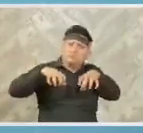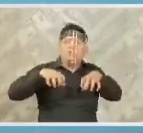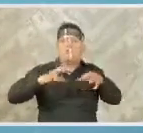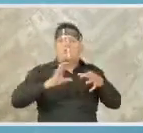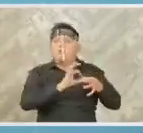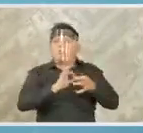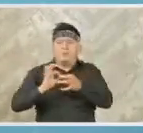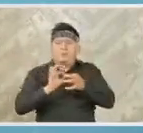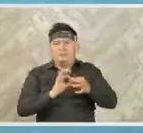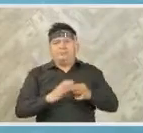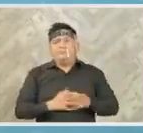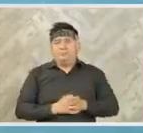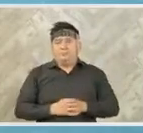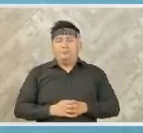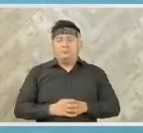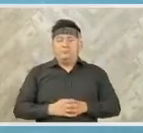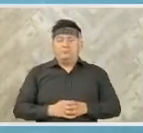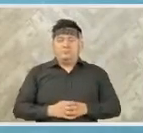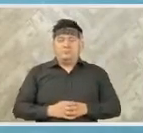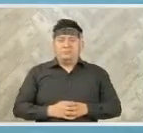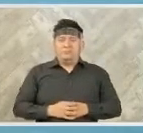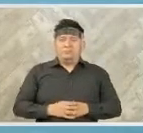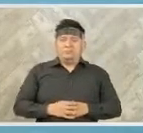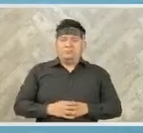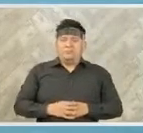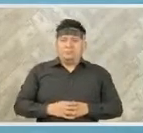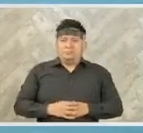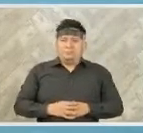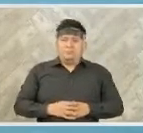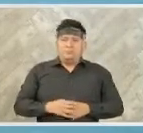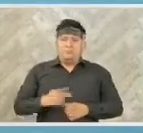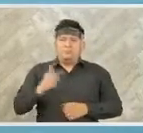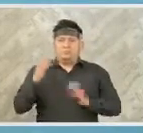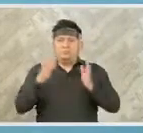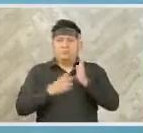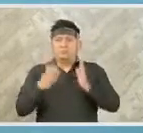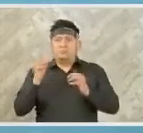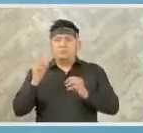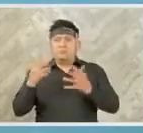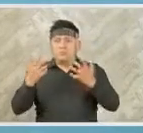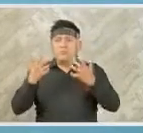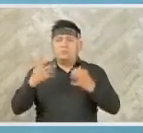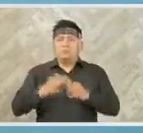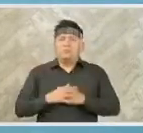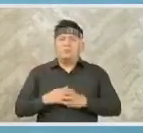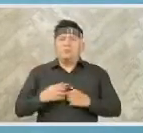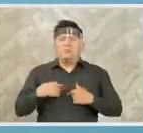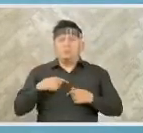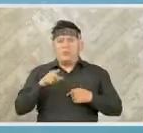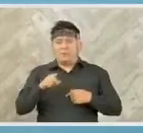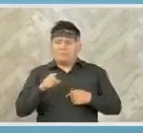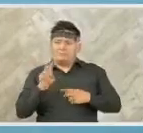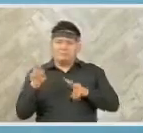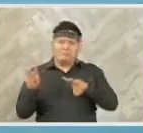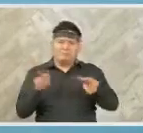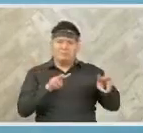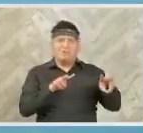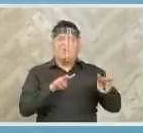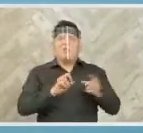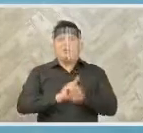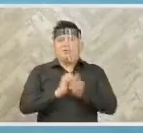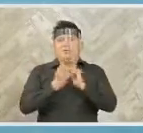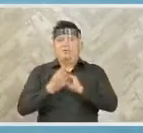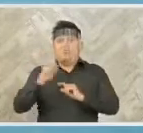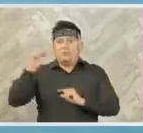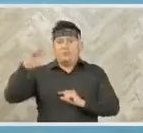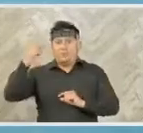Porque lo que nos ha, digamos, dejado de lección el 2020 es que tenemos que transformar todas estas dinámicas en las que los